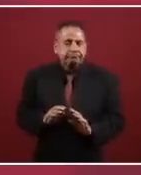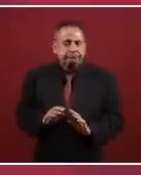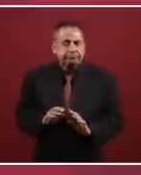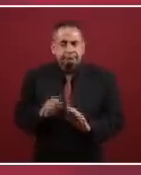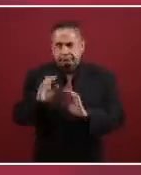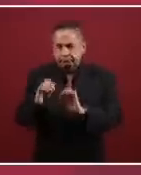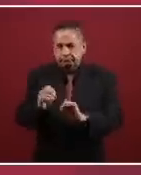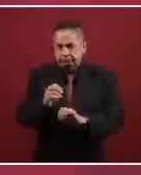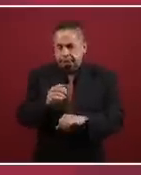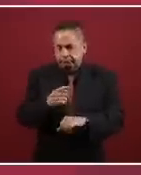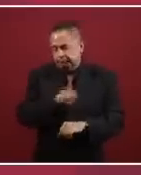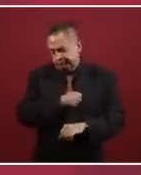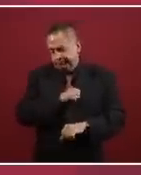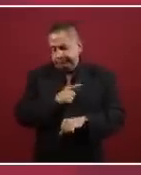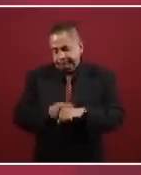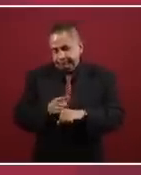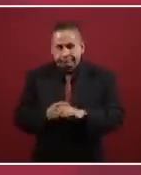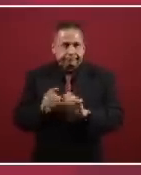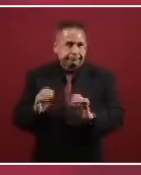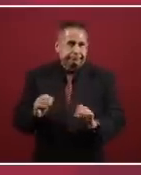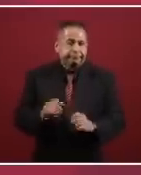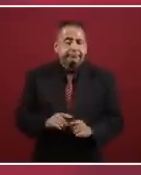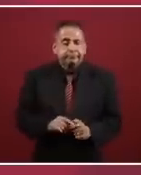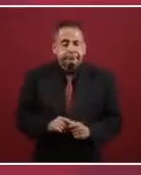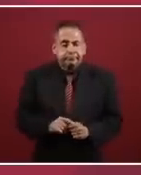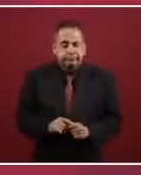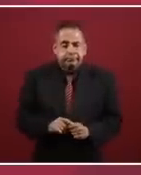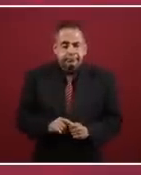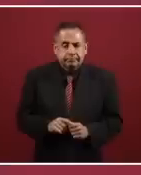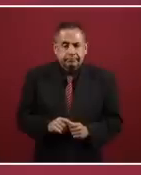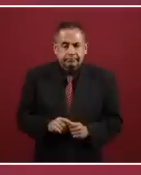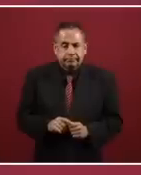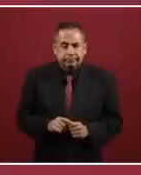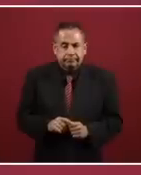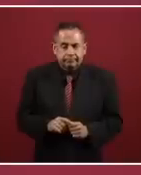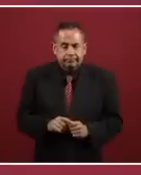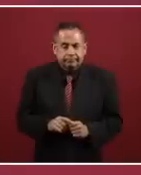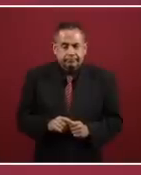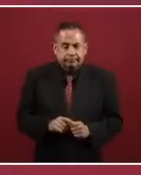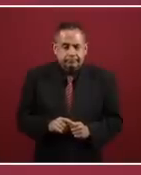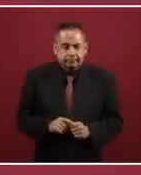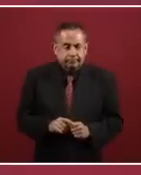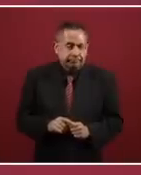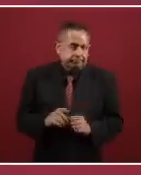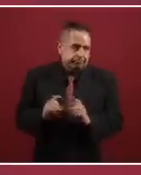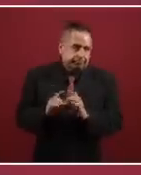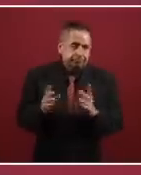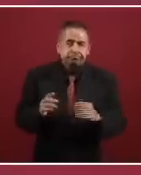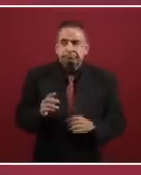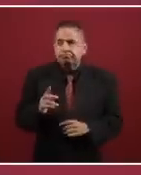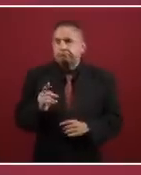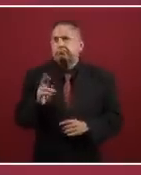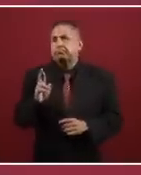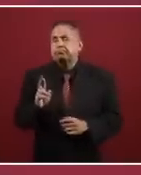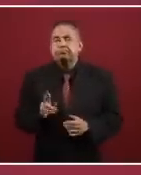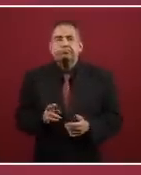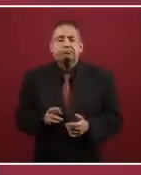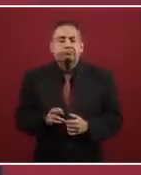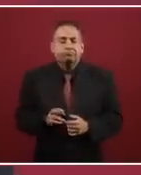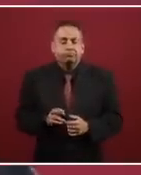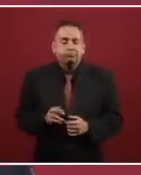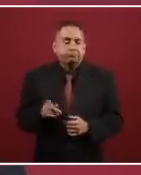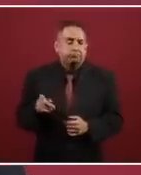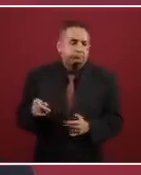o por